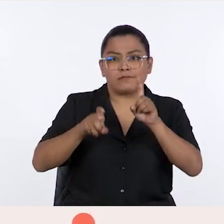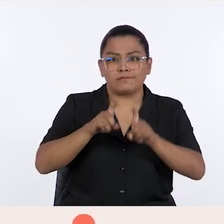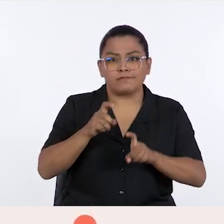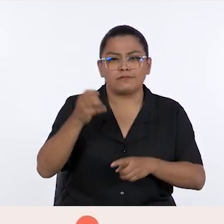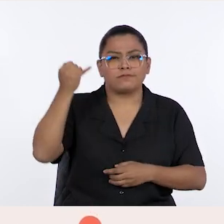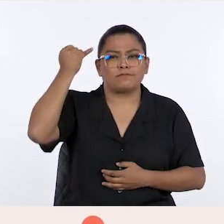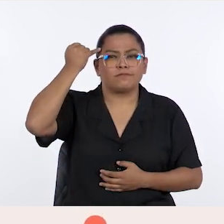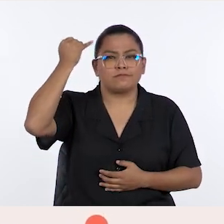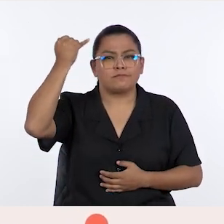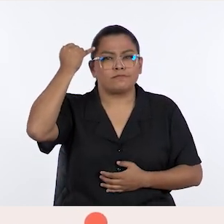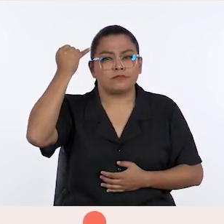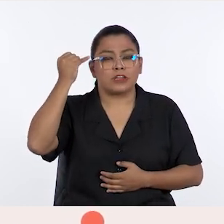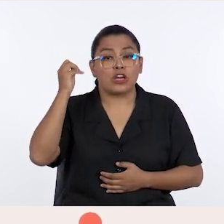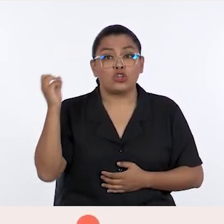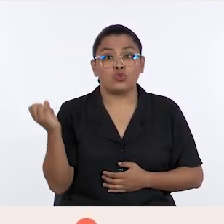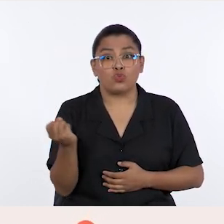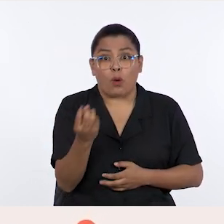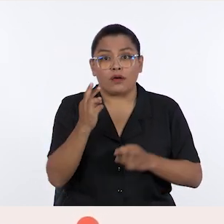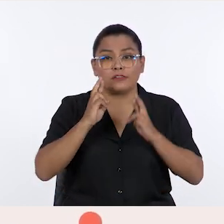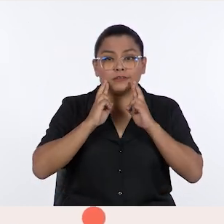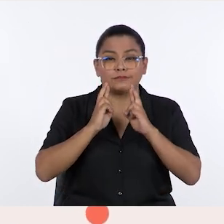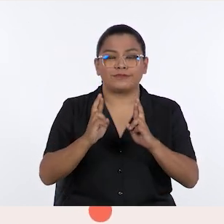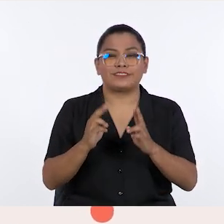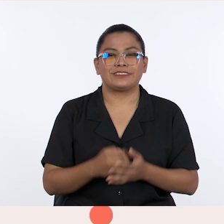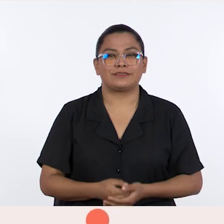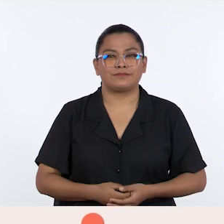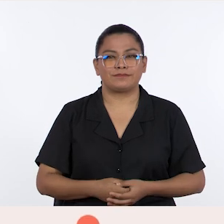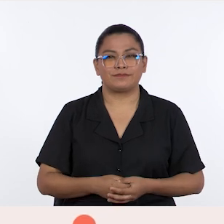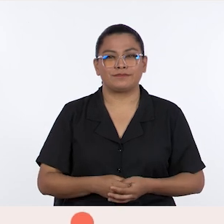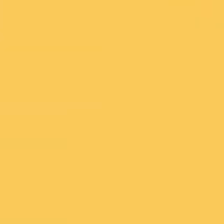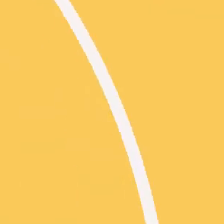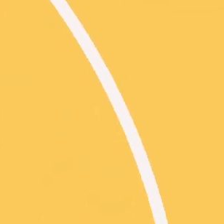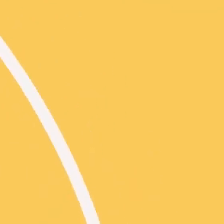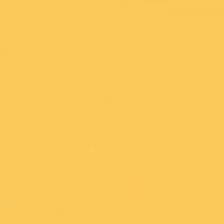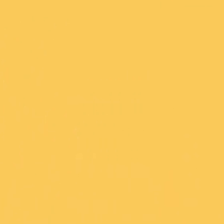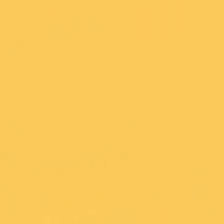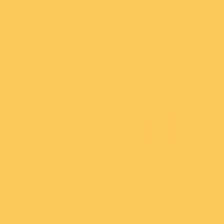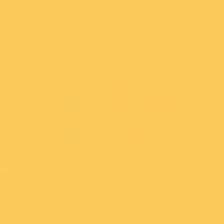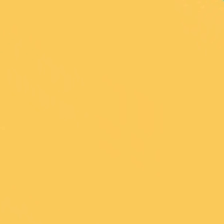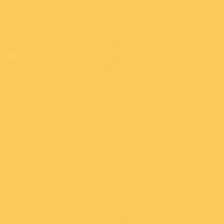nuevas preguntas, ideas y nuevas respuestas.